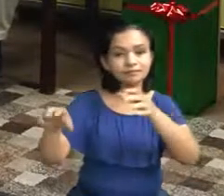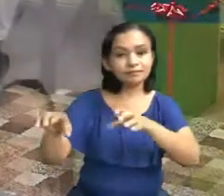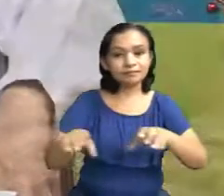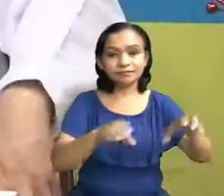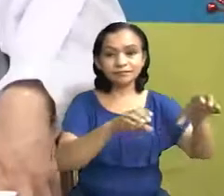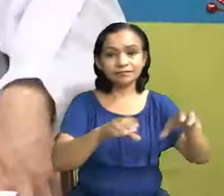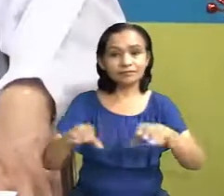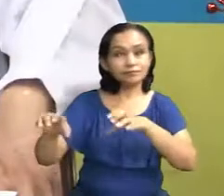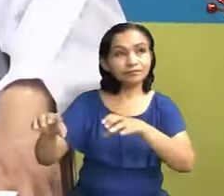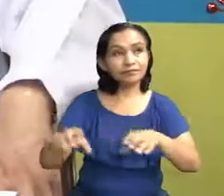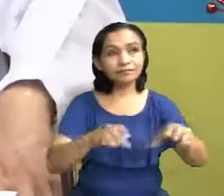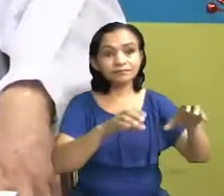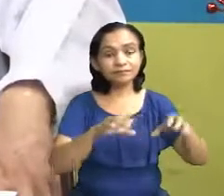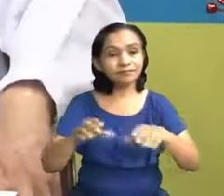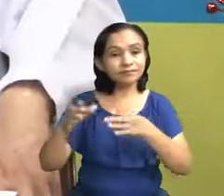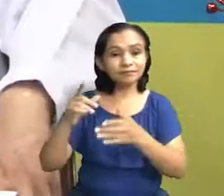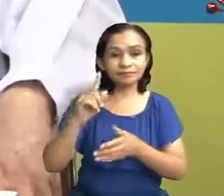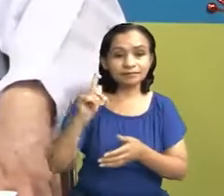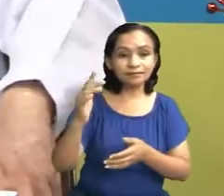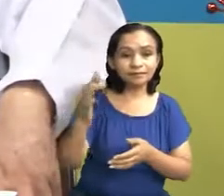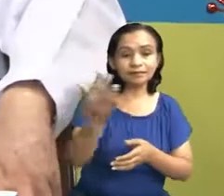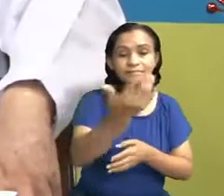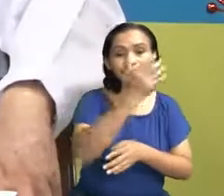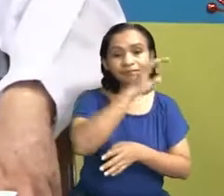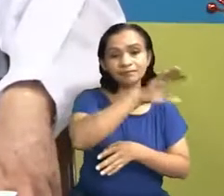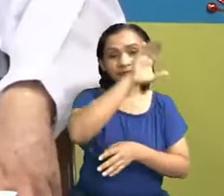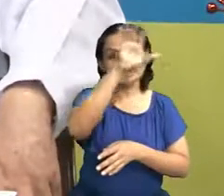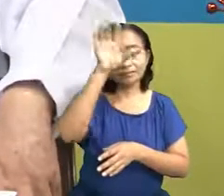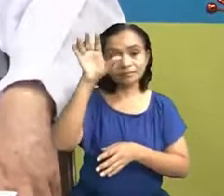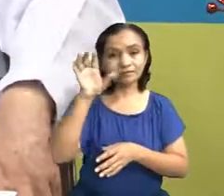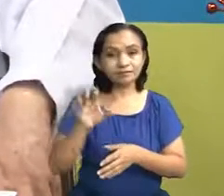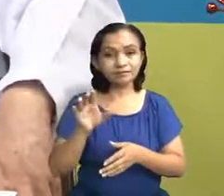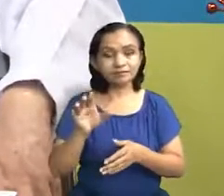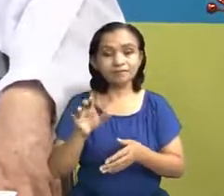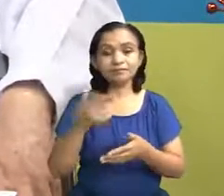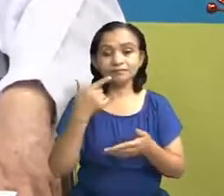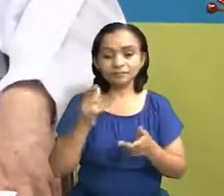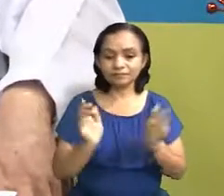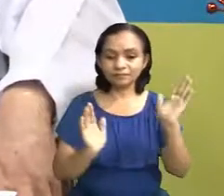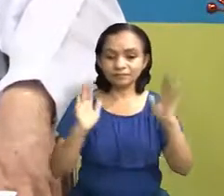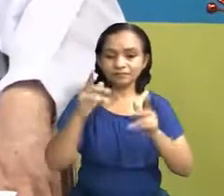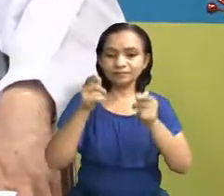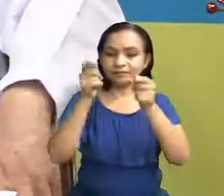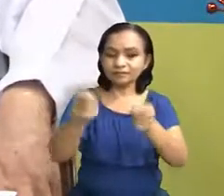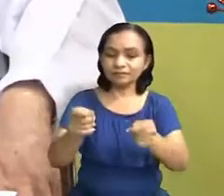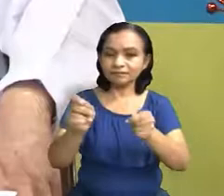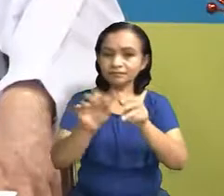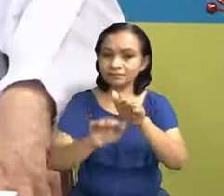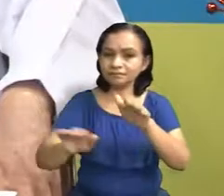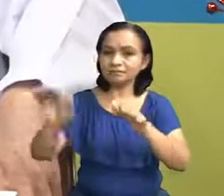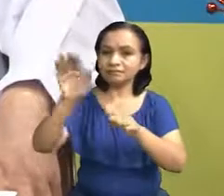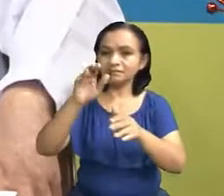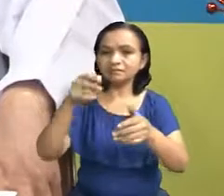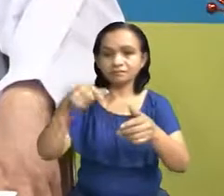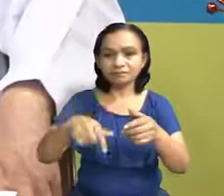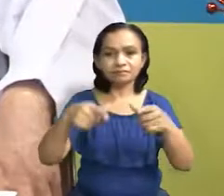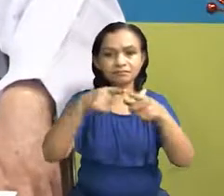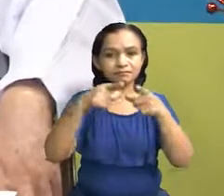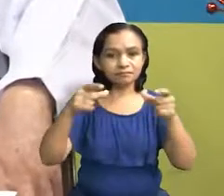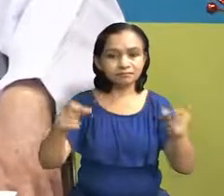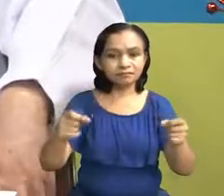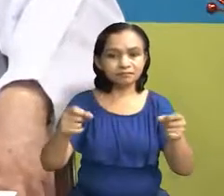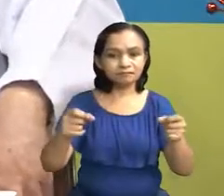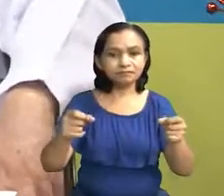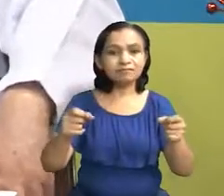actividades en todas las cabeceras departamentales y se entregó un reconocimiento a los donantes con más donaciones. Aquí en Managua se hizo en